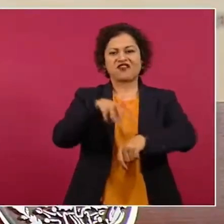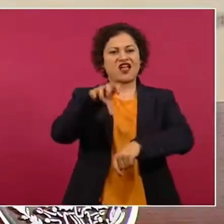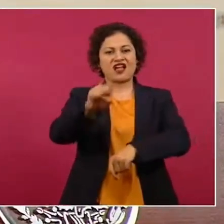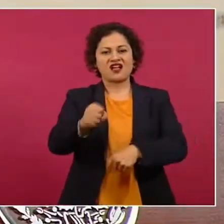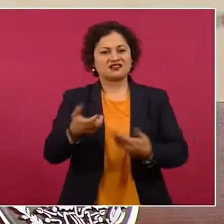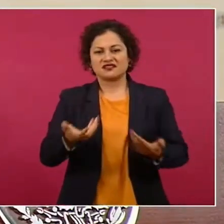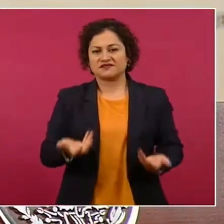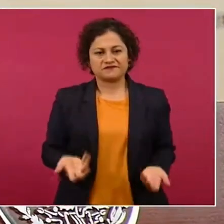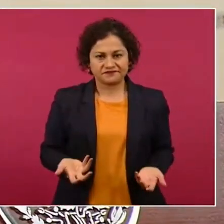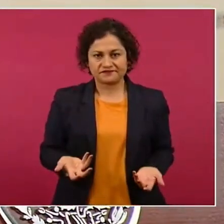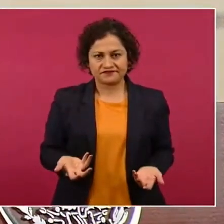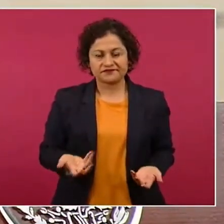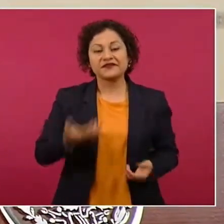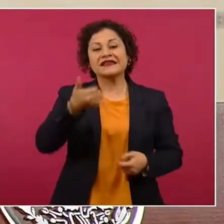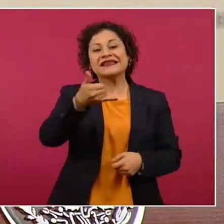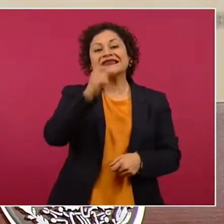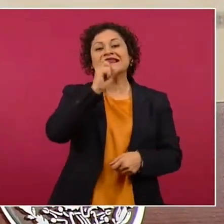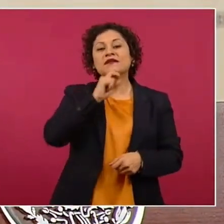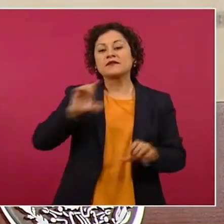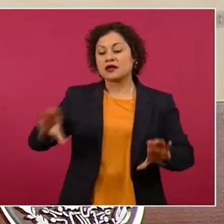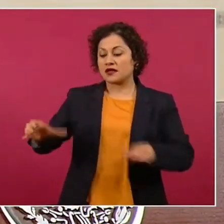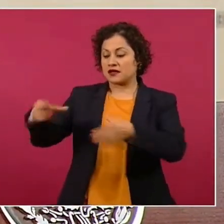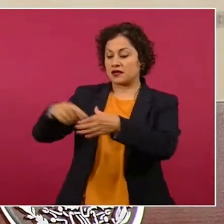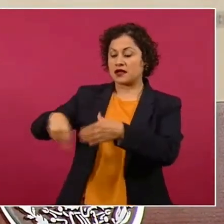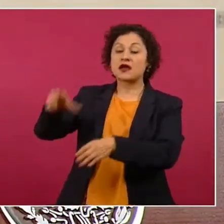porque no tenemos 2/3 partes.